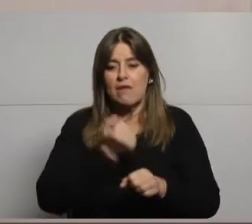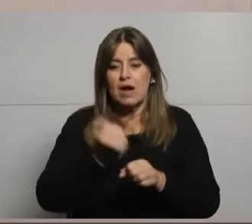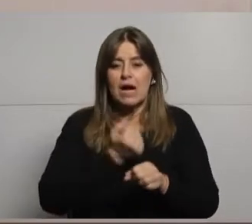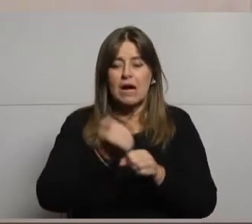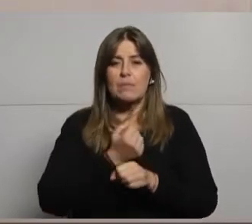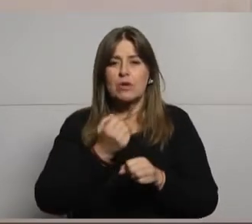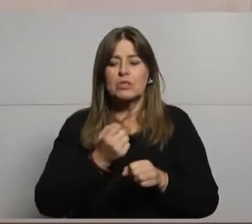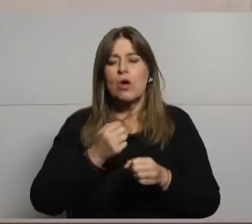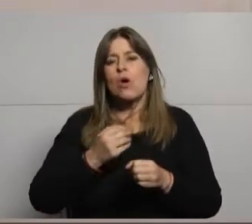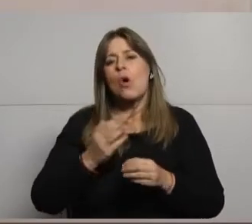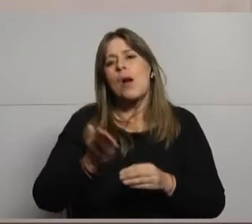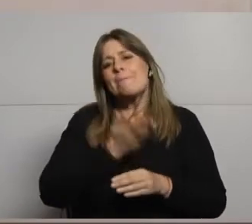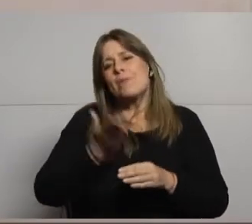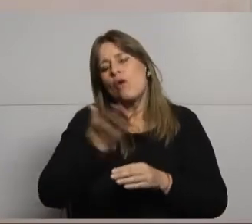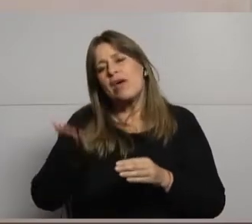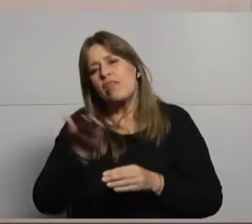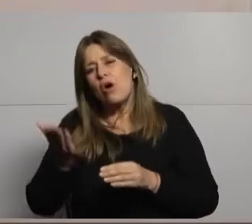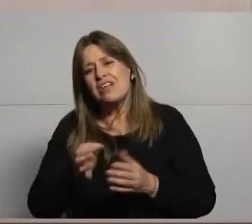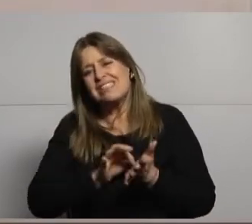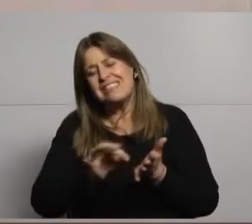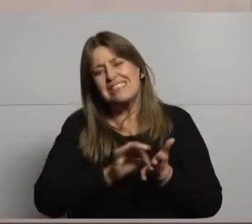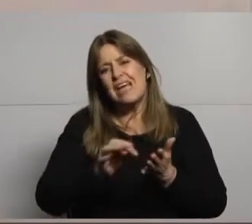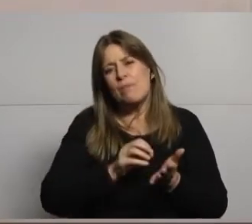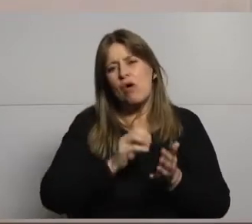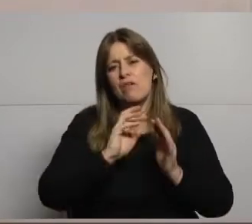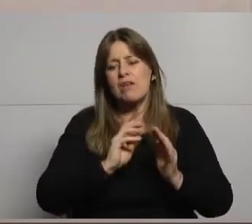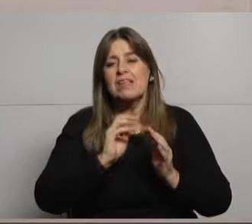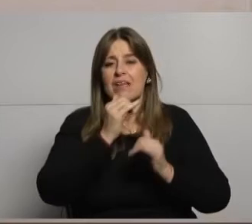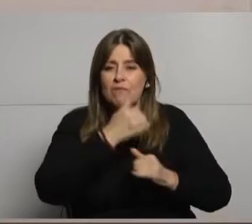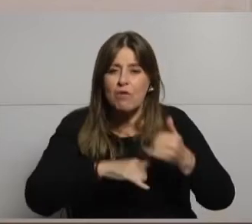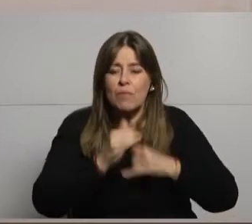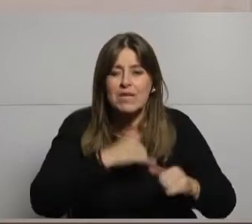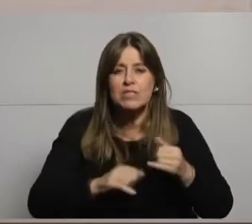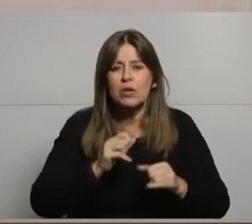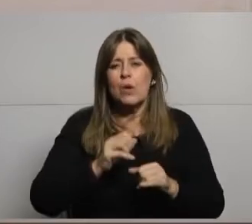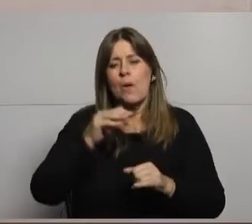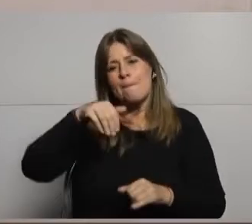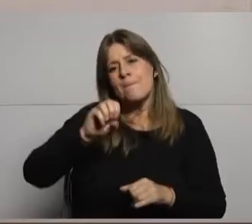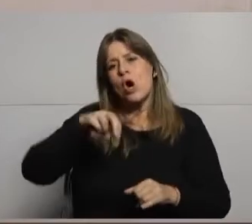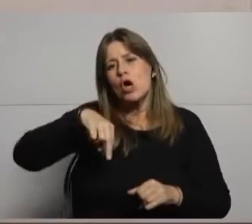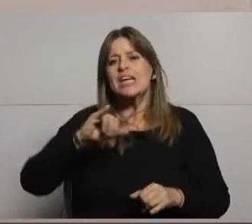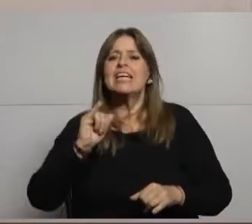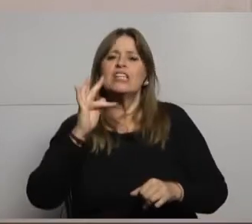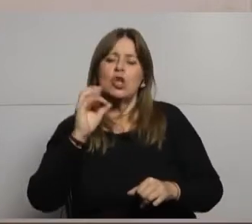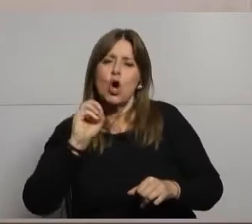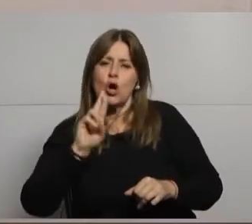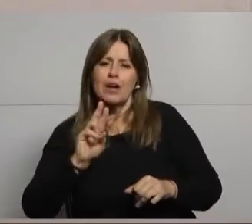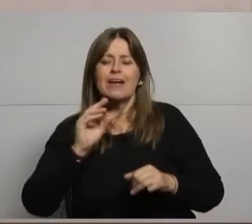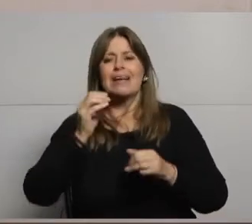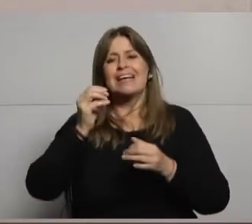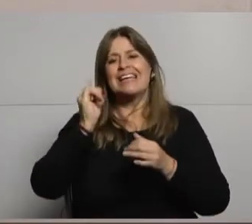trabajamos con el proveedor del sistema de información que ya venía trabajando el SINAE, que se llama Monitor Integral de Riesgos y